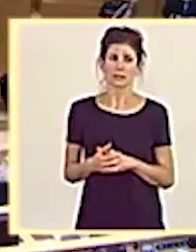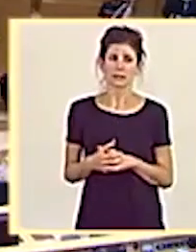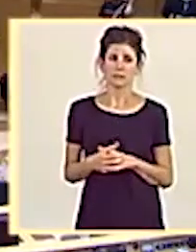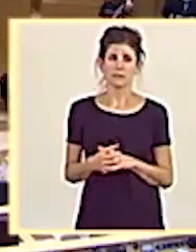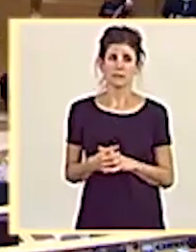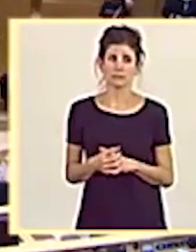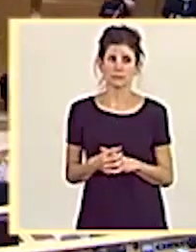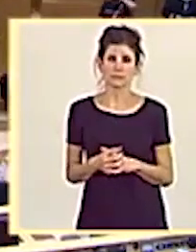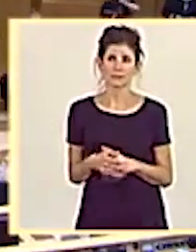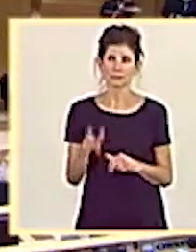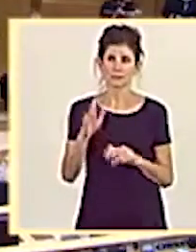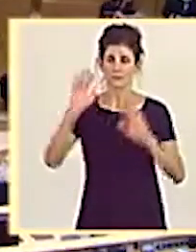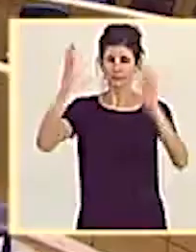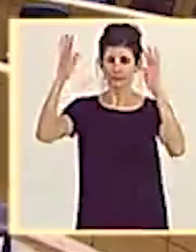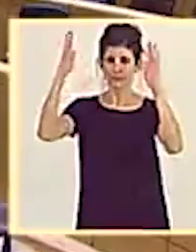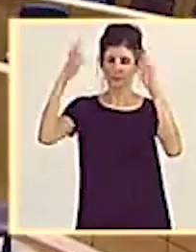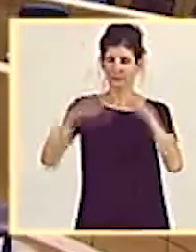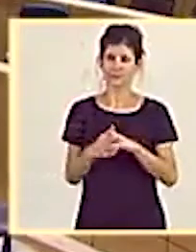Gracias, señor ministro.